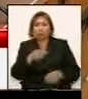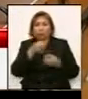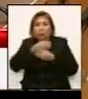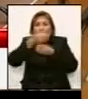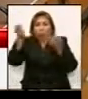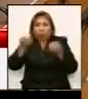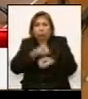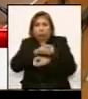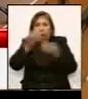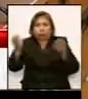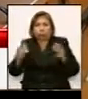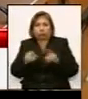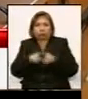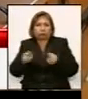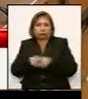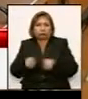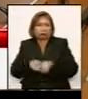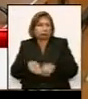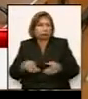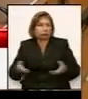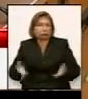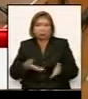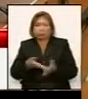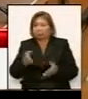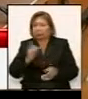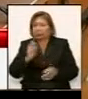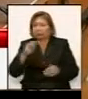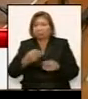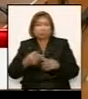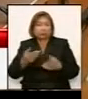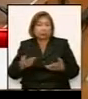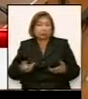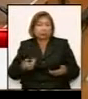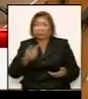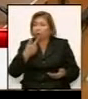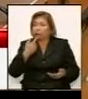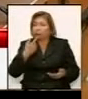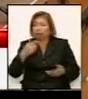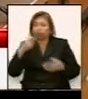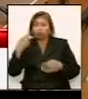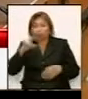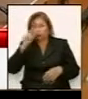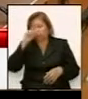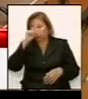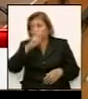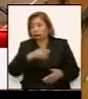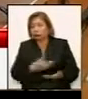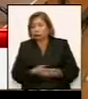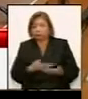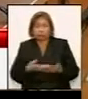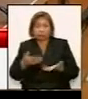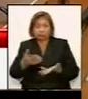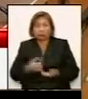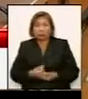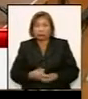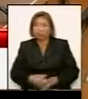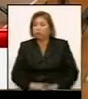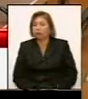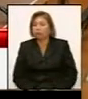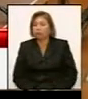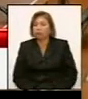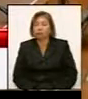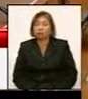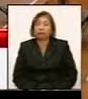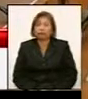exactamente el mismo ataque y muchas veces de manera anónima entonces eso dificulta mucho poder encontrar a los agresores los